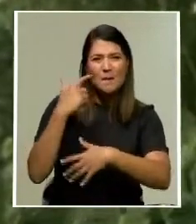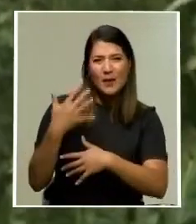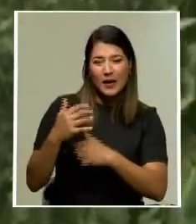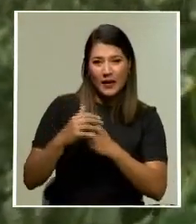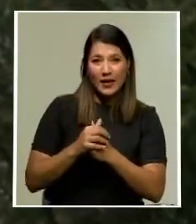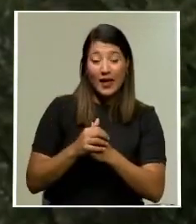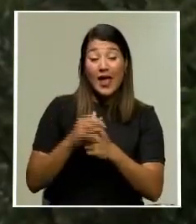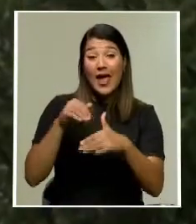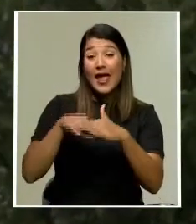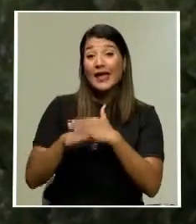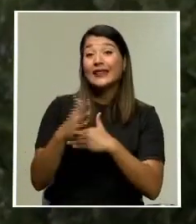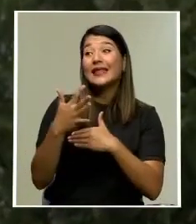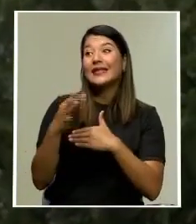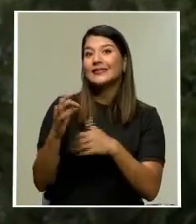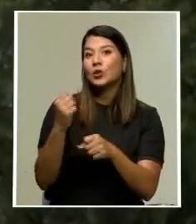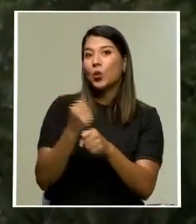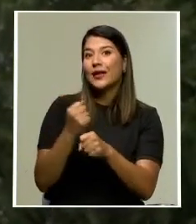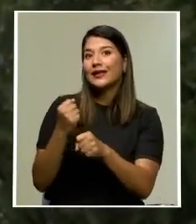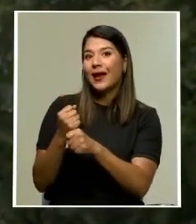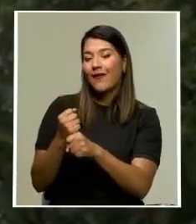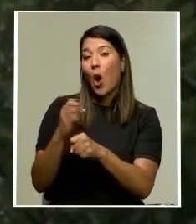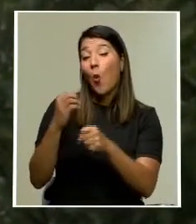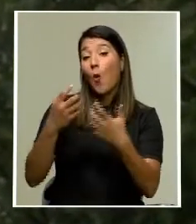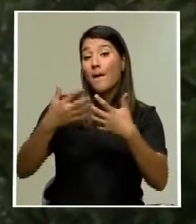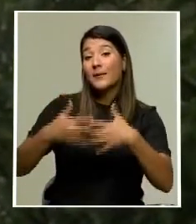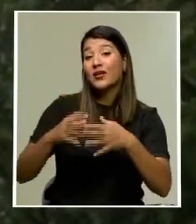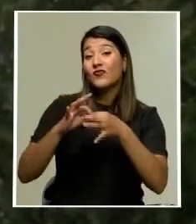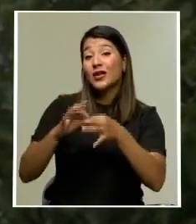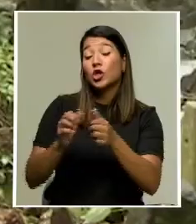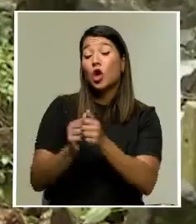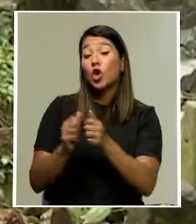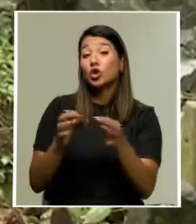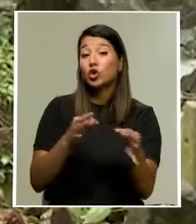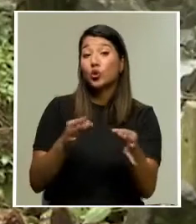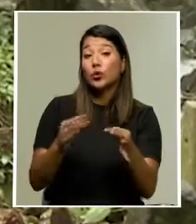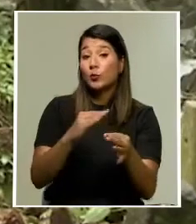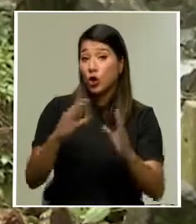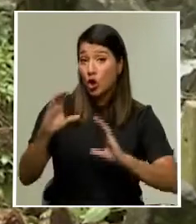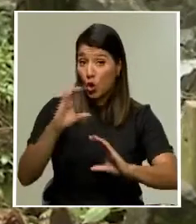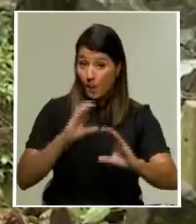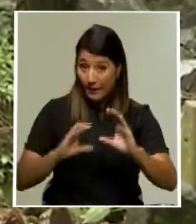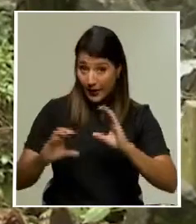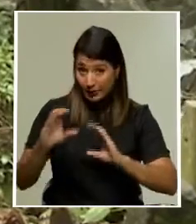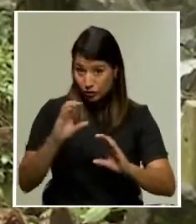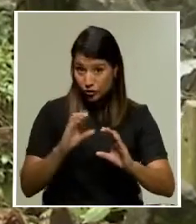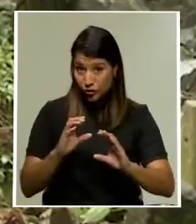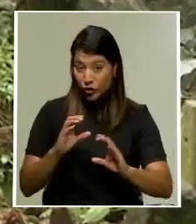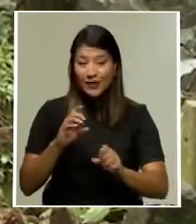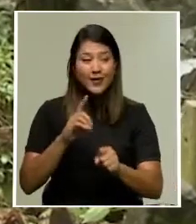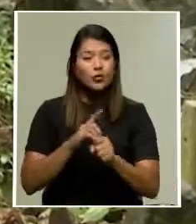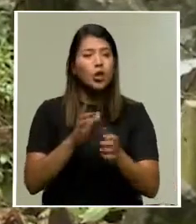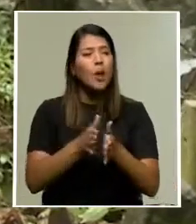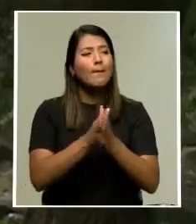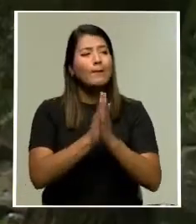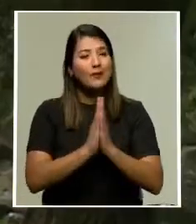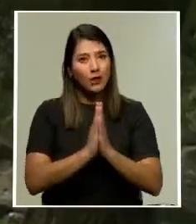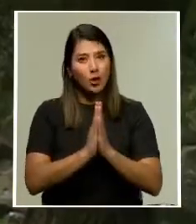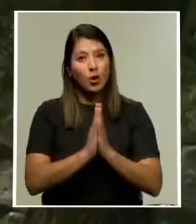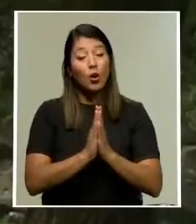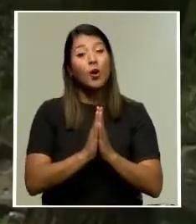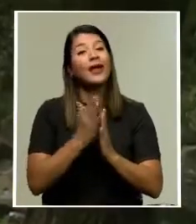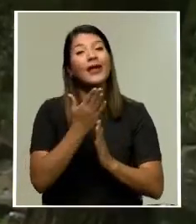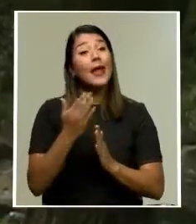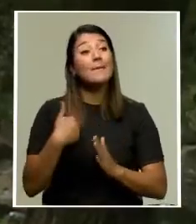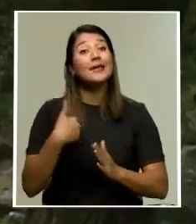19 actividades ligadas al turismo y comercio con limitación de aforo avanza de manera positiva en el Congreso. Con